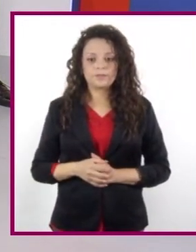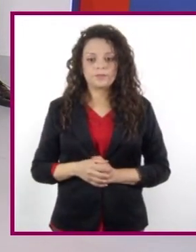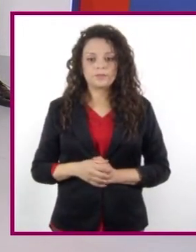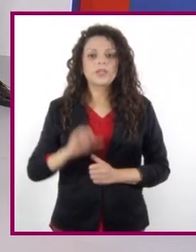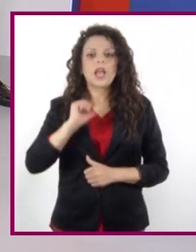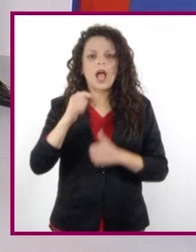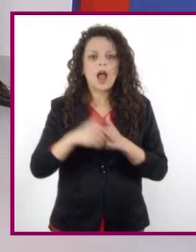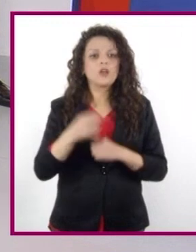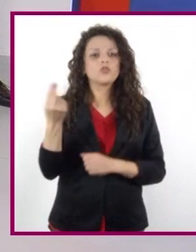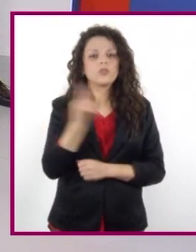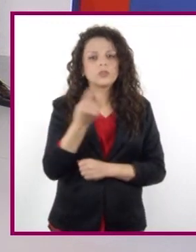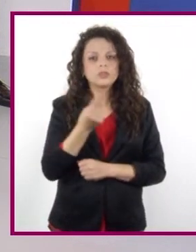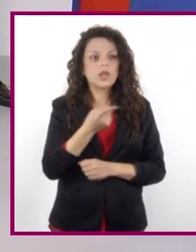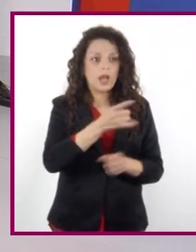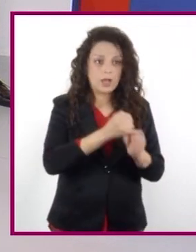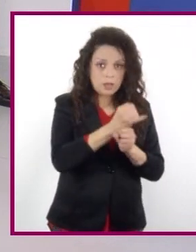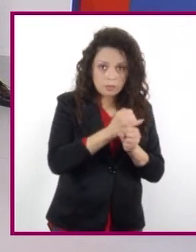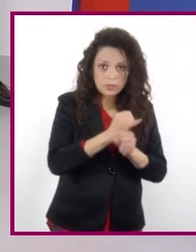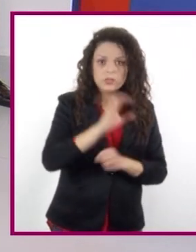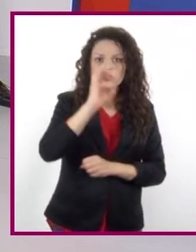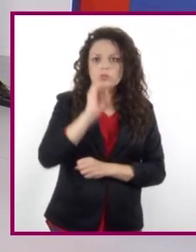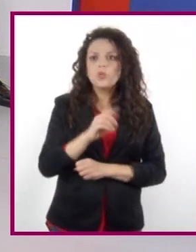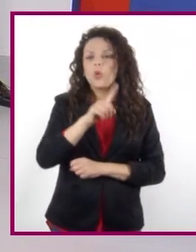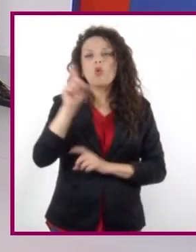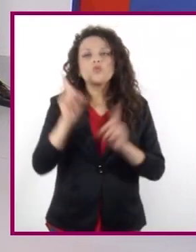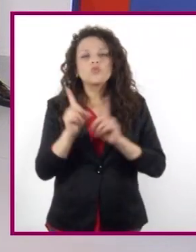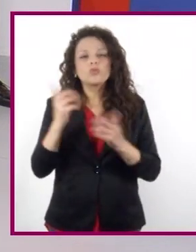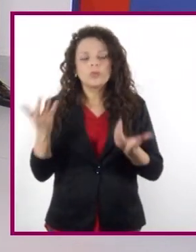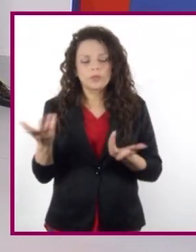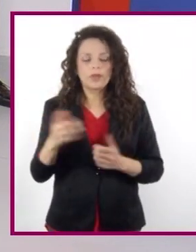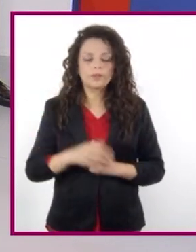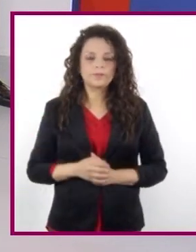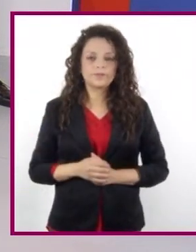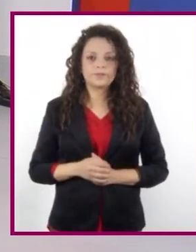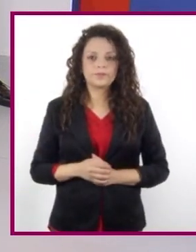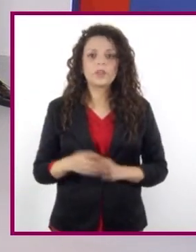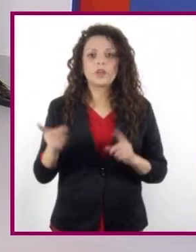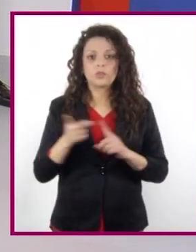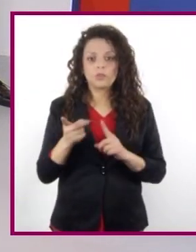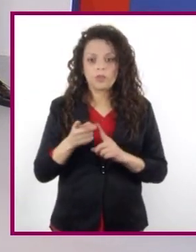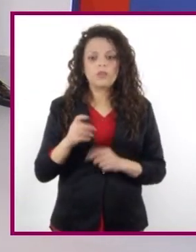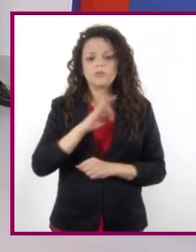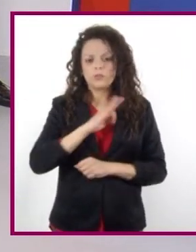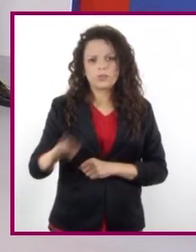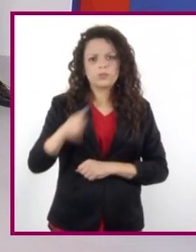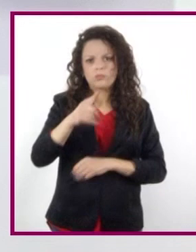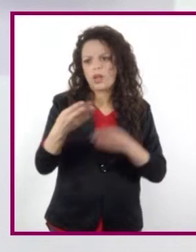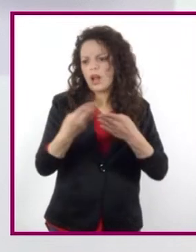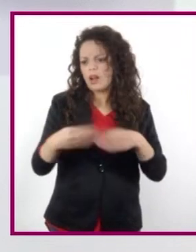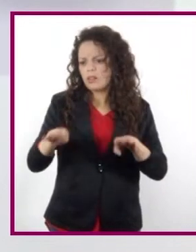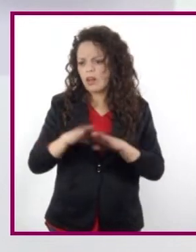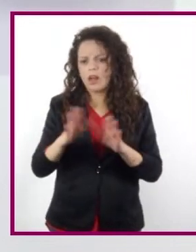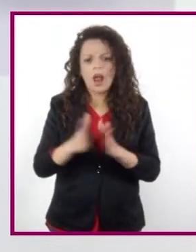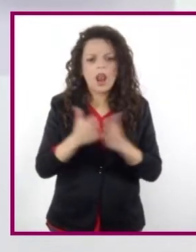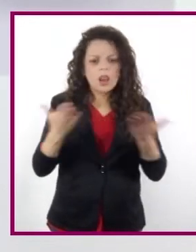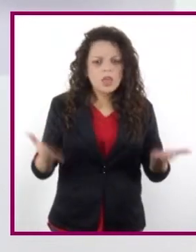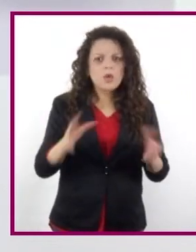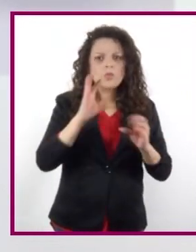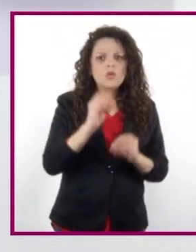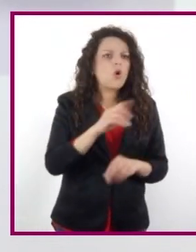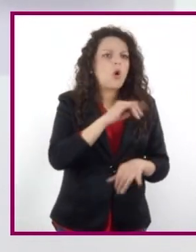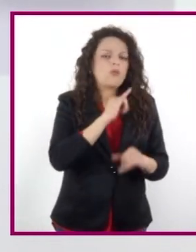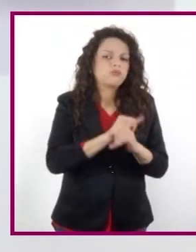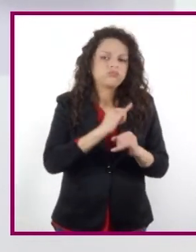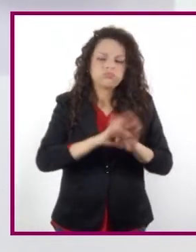reforzar o bien investíguenlos ustedes mismos en alguna de las fuentes de información que tengan en casa. Y